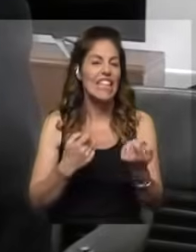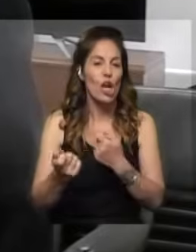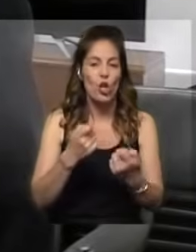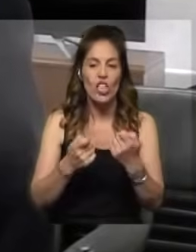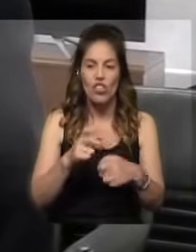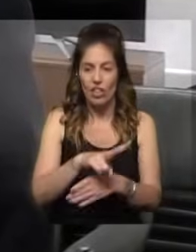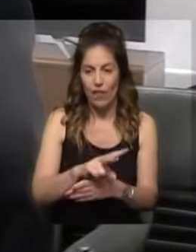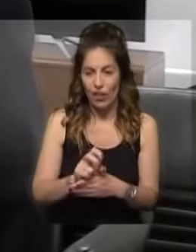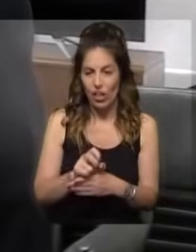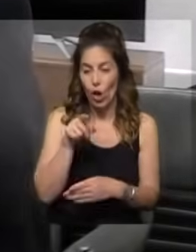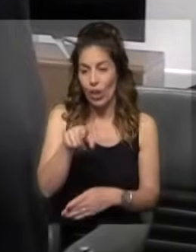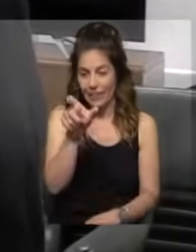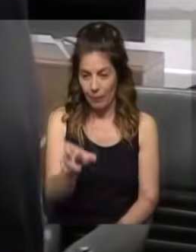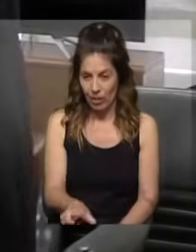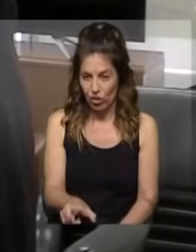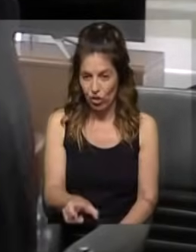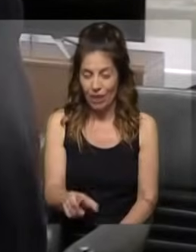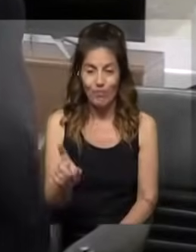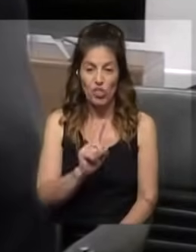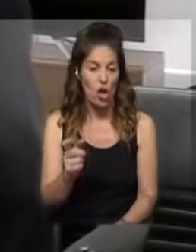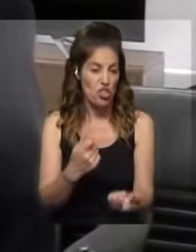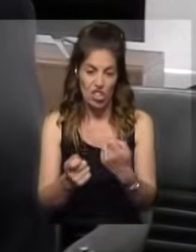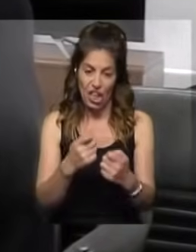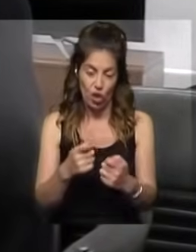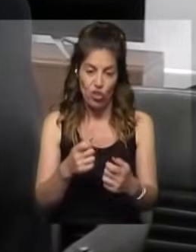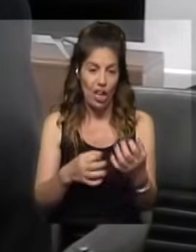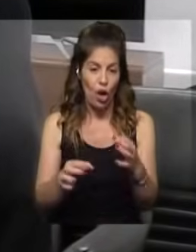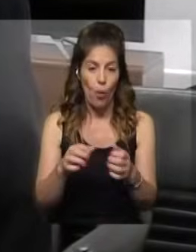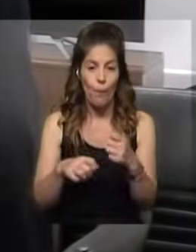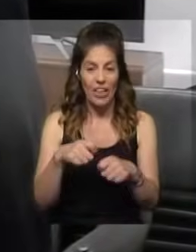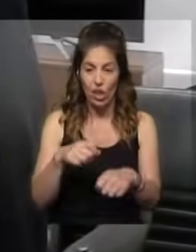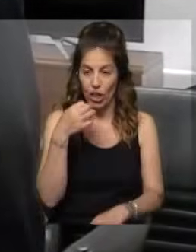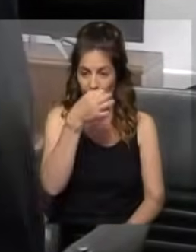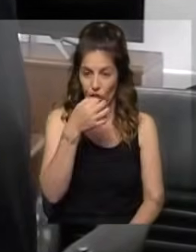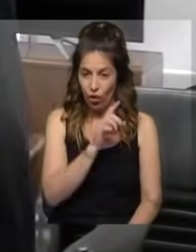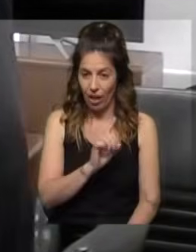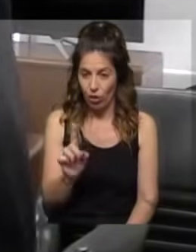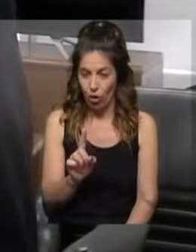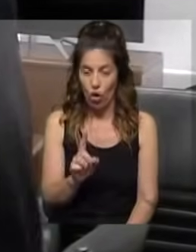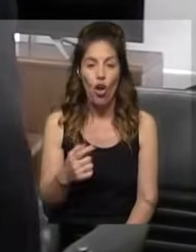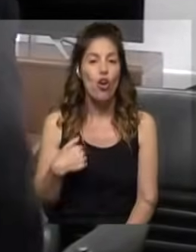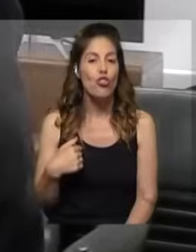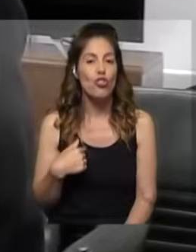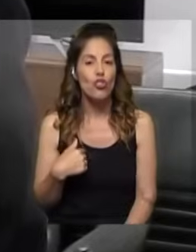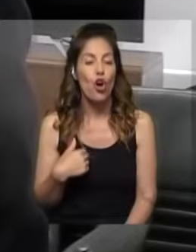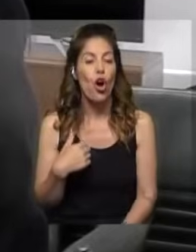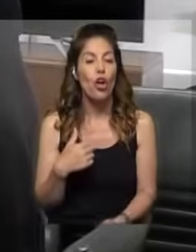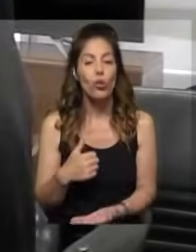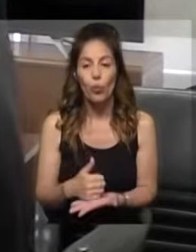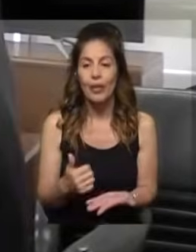fiscalía con con esta persona que no se negocia con con narcotraficantes eh yo estuve haciendo